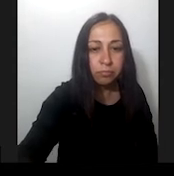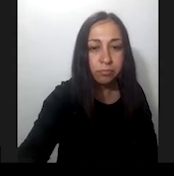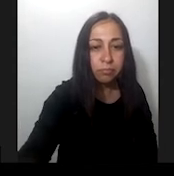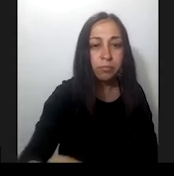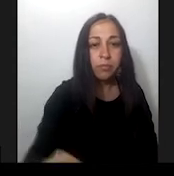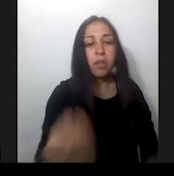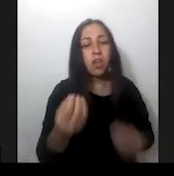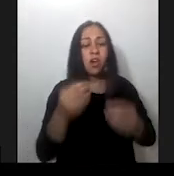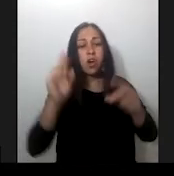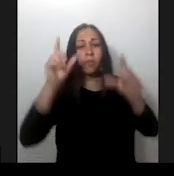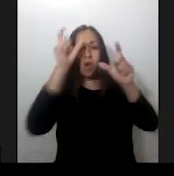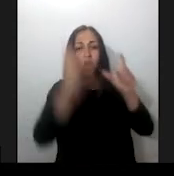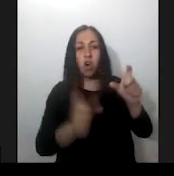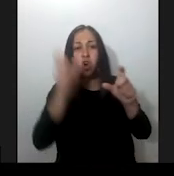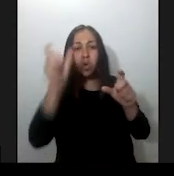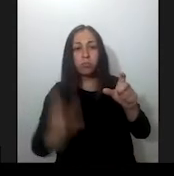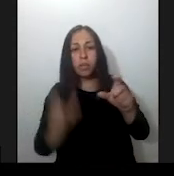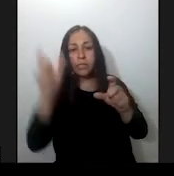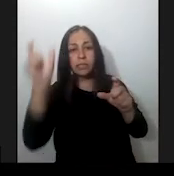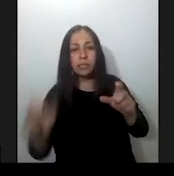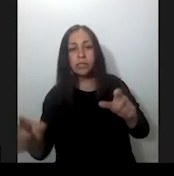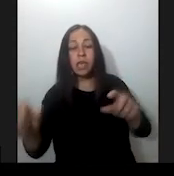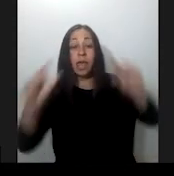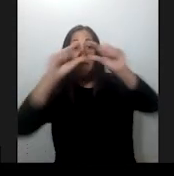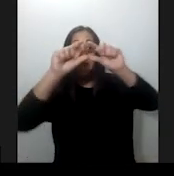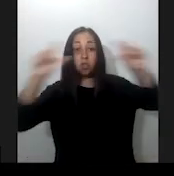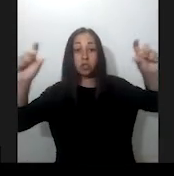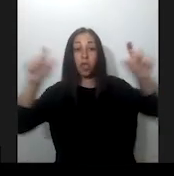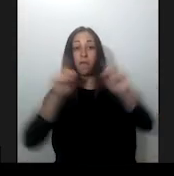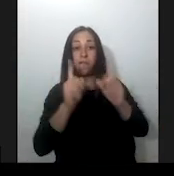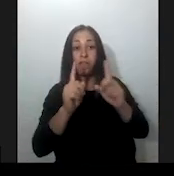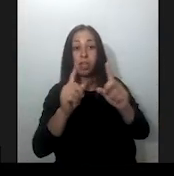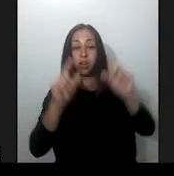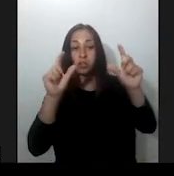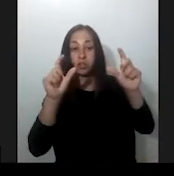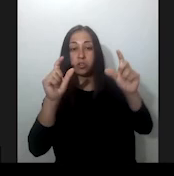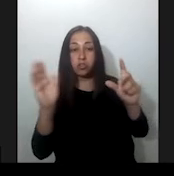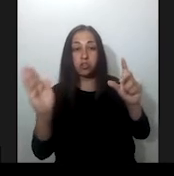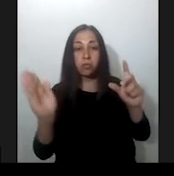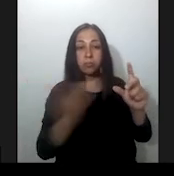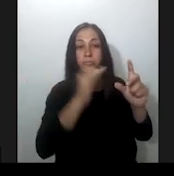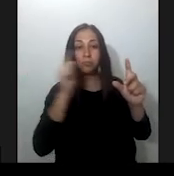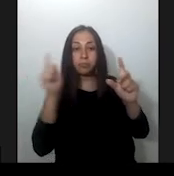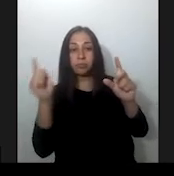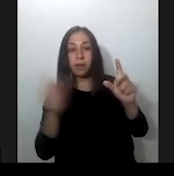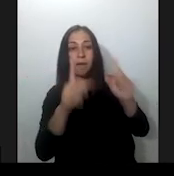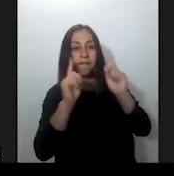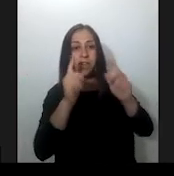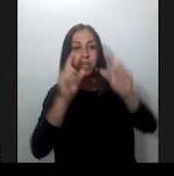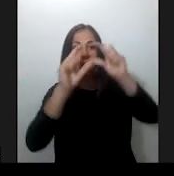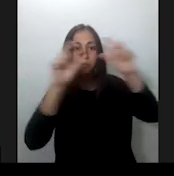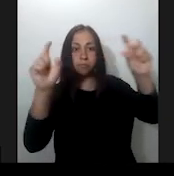cositas. Si ustedes observan, esto del enunciado queda fijo. Yo me voy